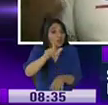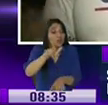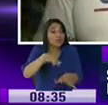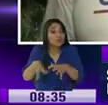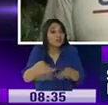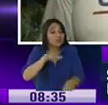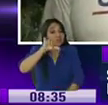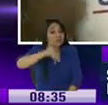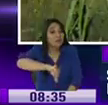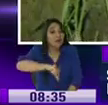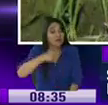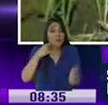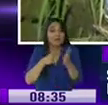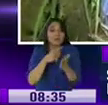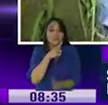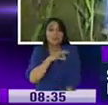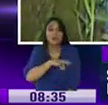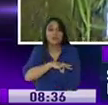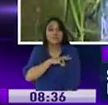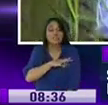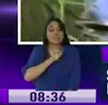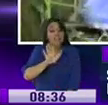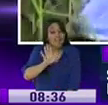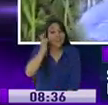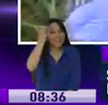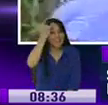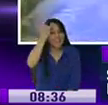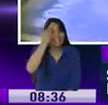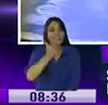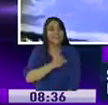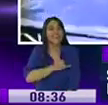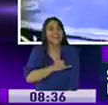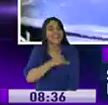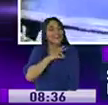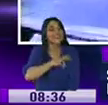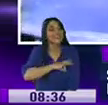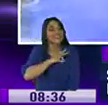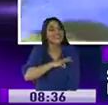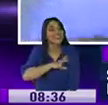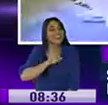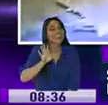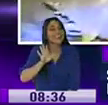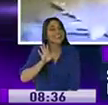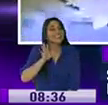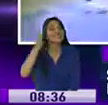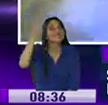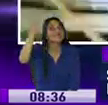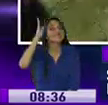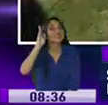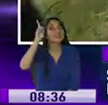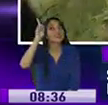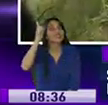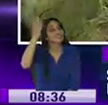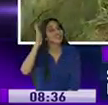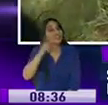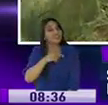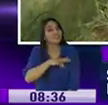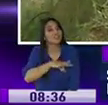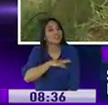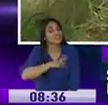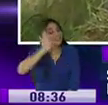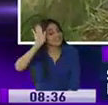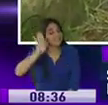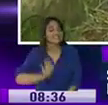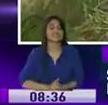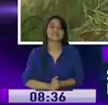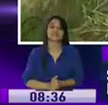en el espejo nuestra propia conciencia. Es el único en el cual no le podemos mentir y a quien rendimos cuentas, nuestra conciencia. Recuerde